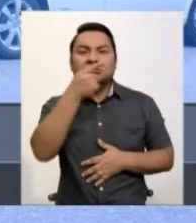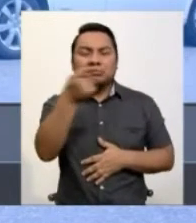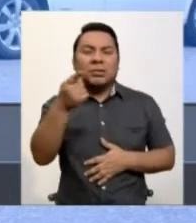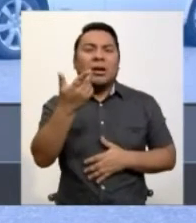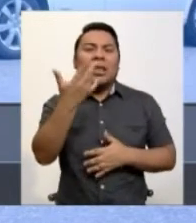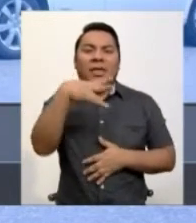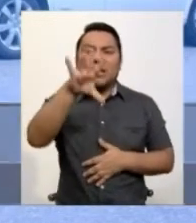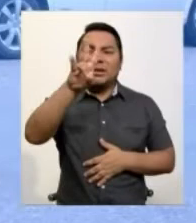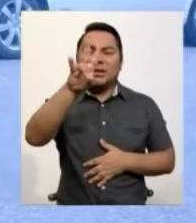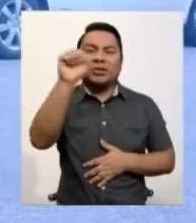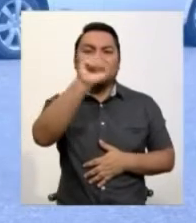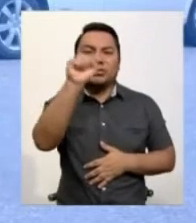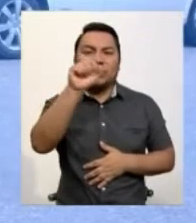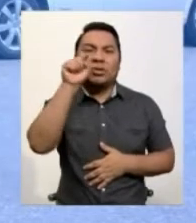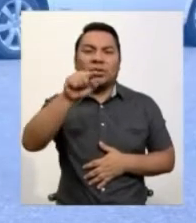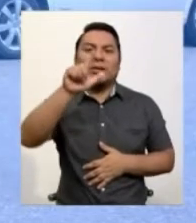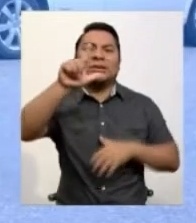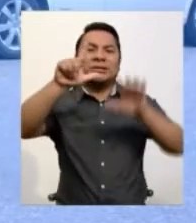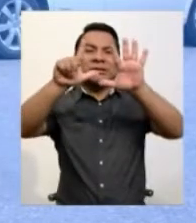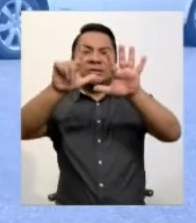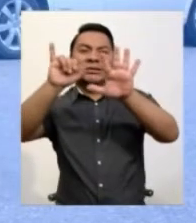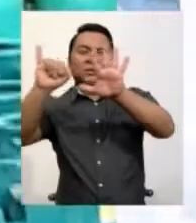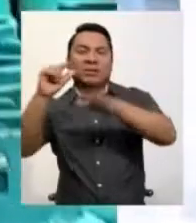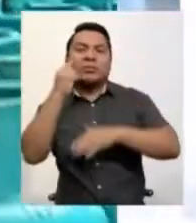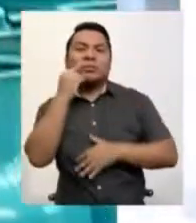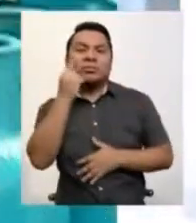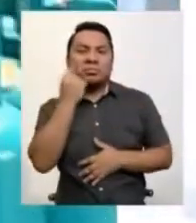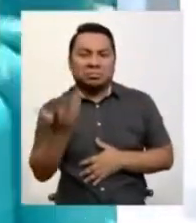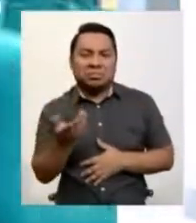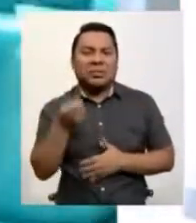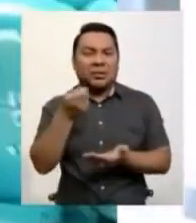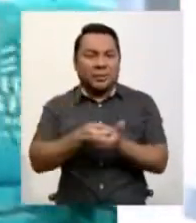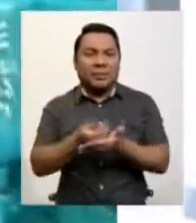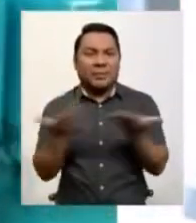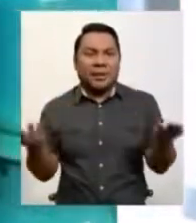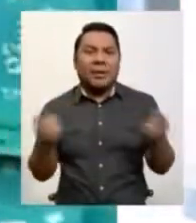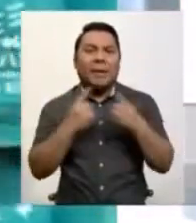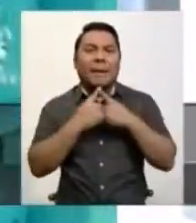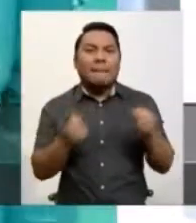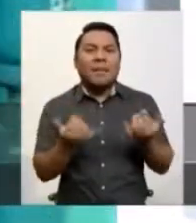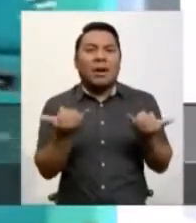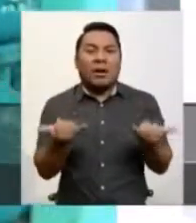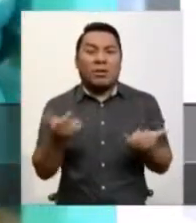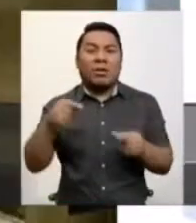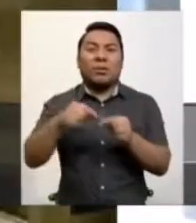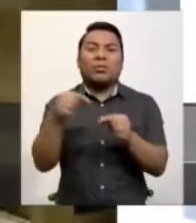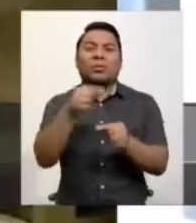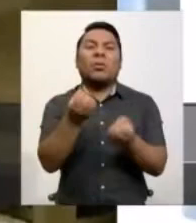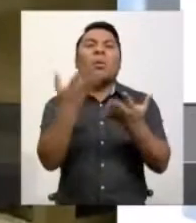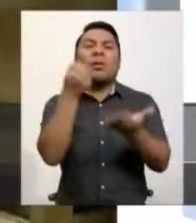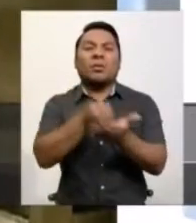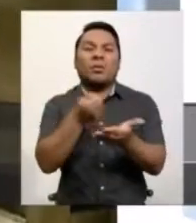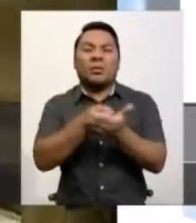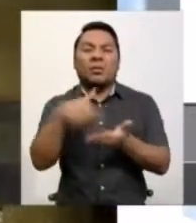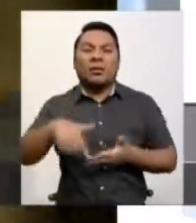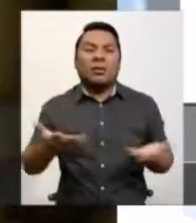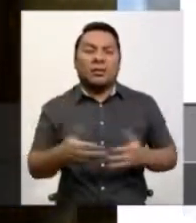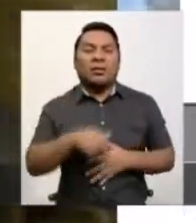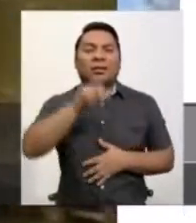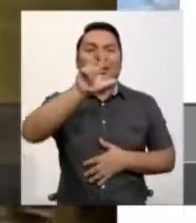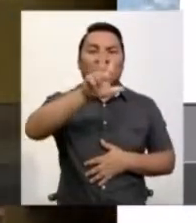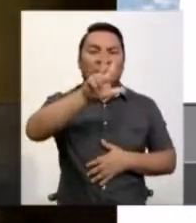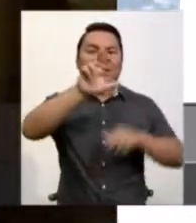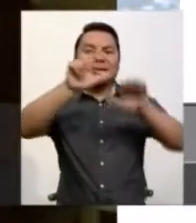en 17 soles con 76 céntimos. Pero actualmente el costo promedio de estos balones es de